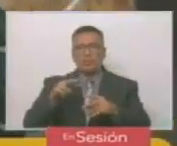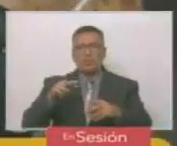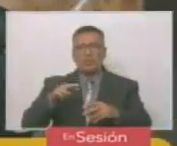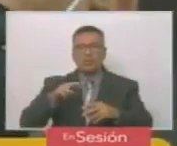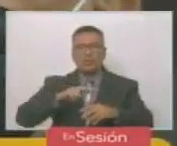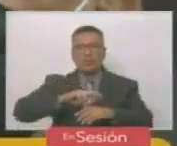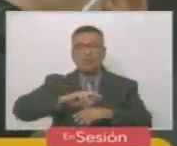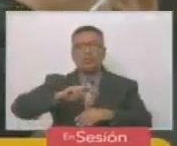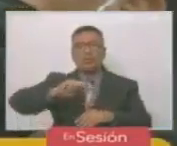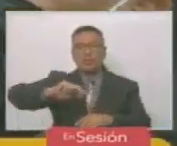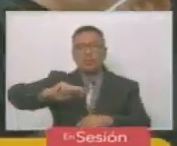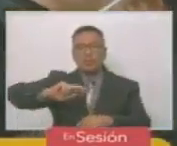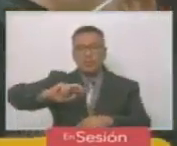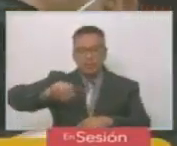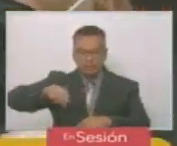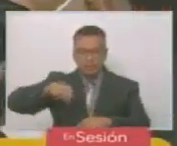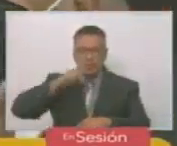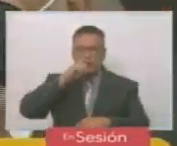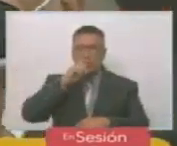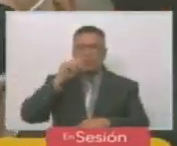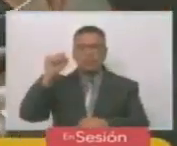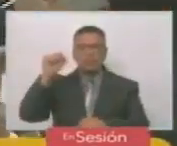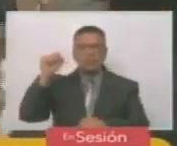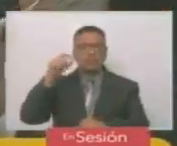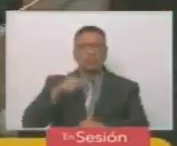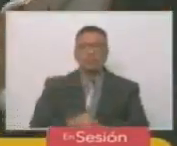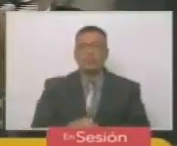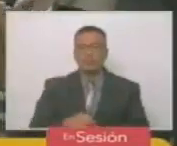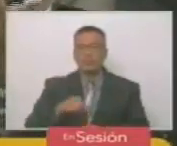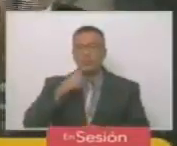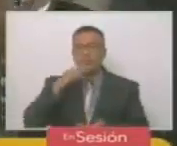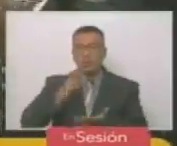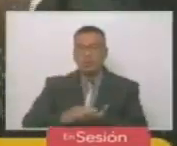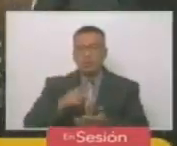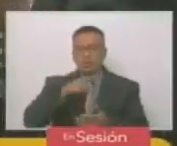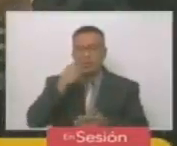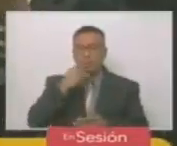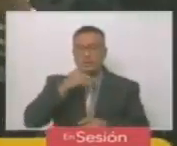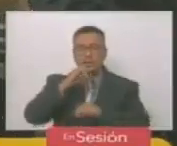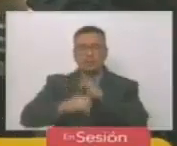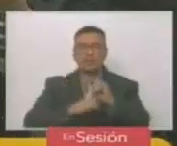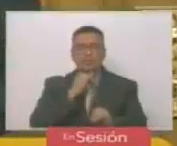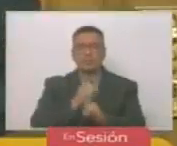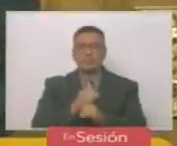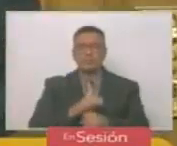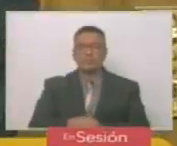Maduro. Y diría yo, la correcta política internacional